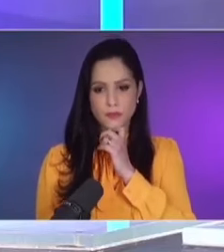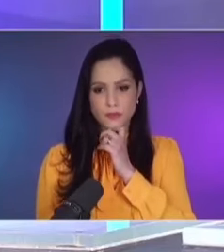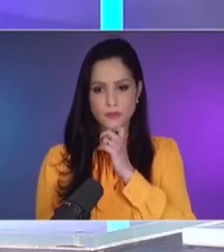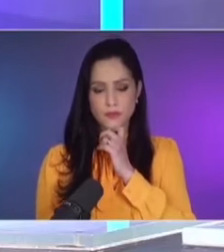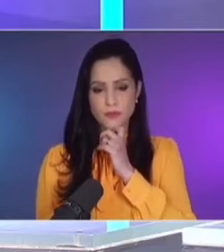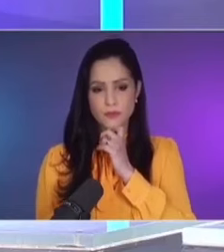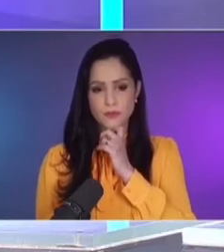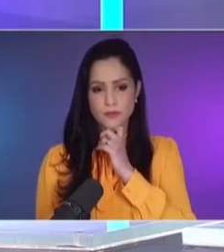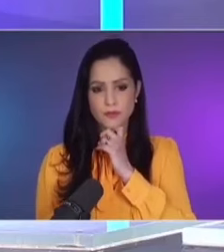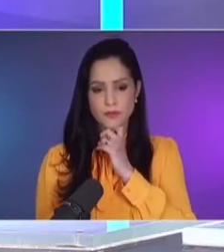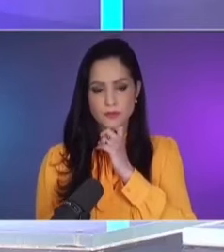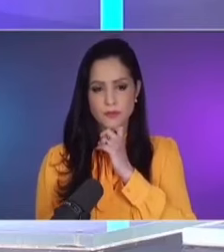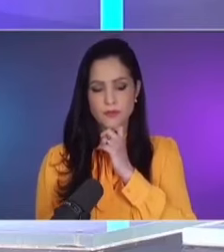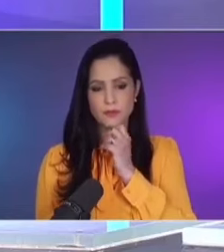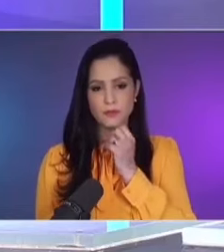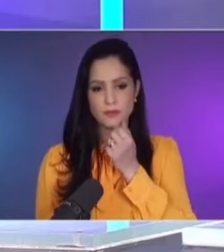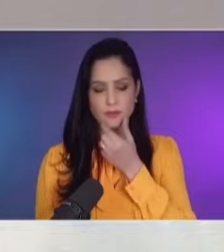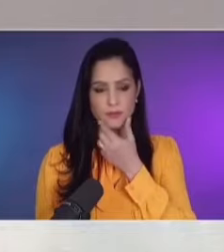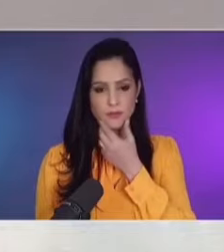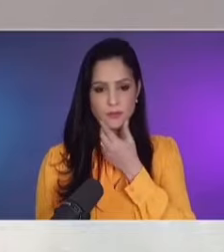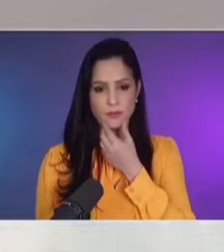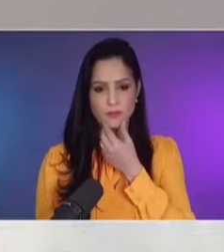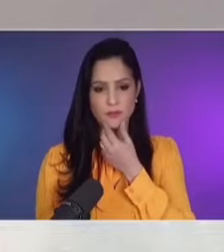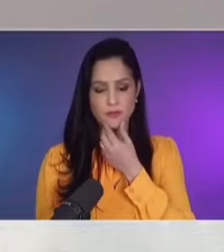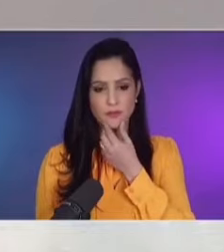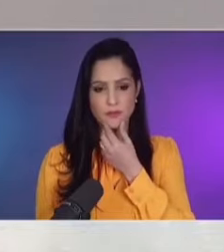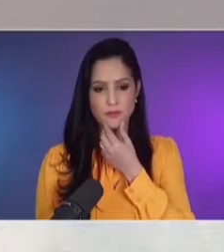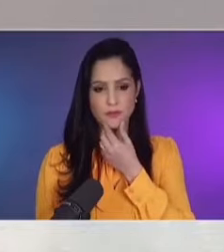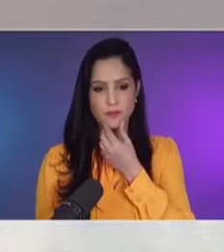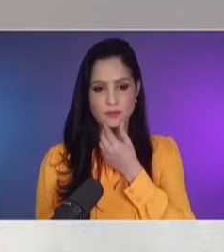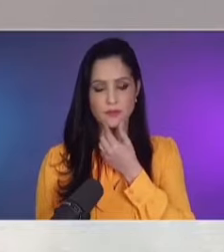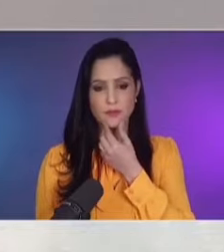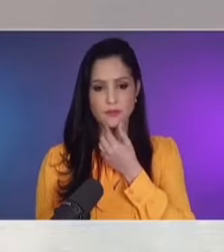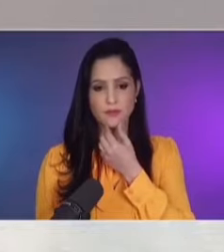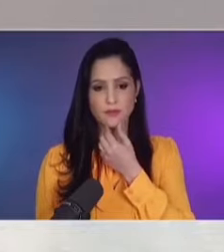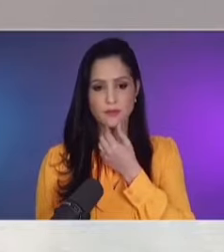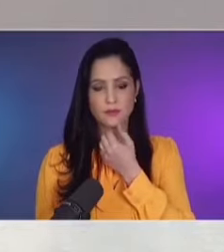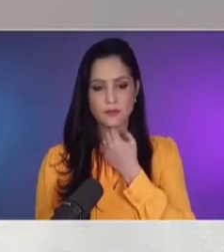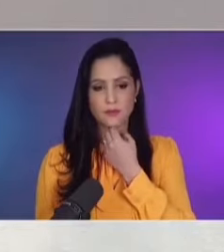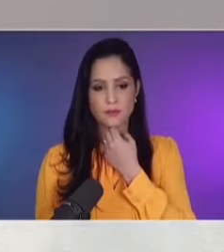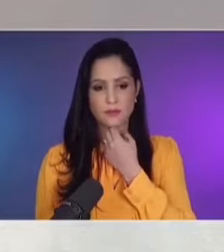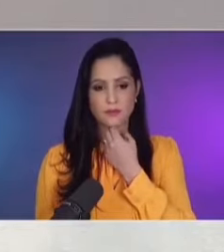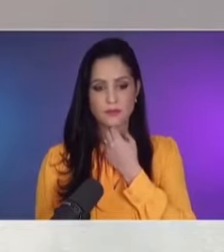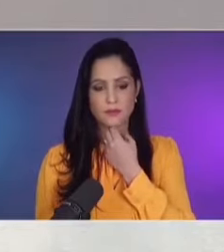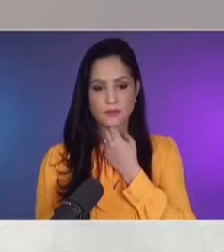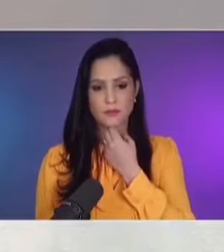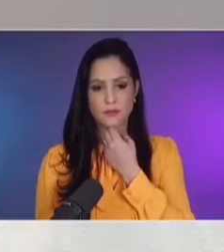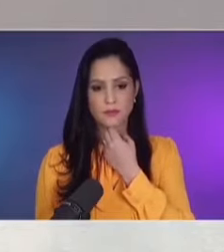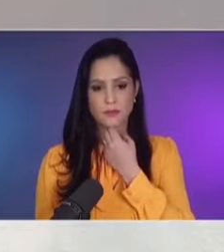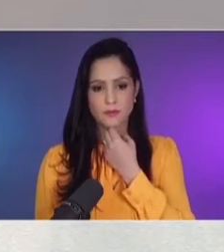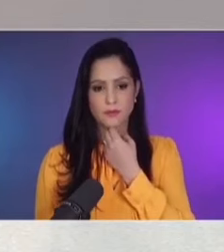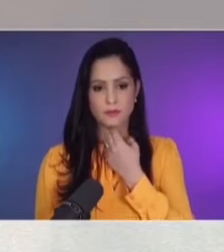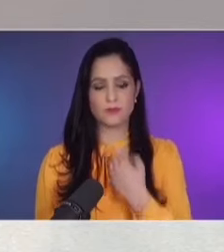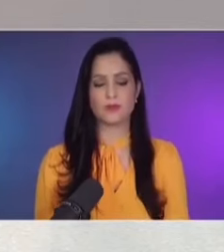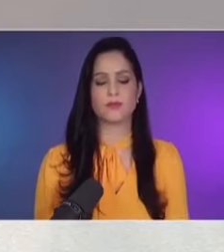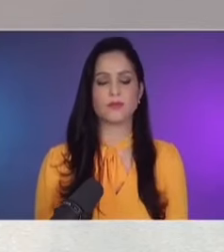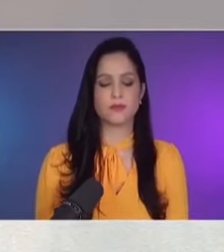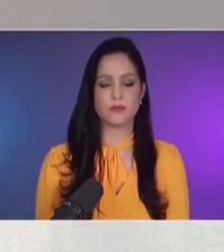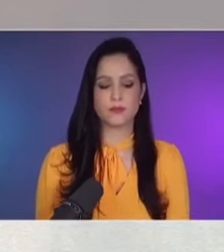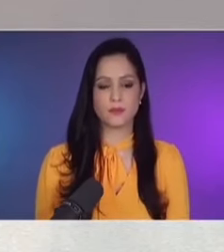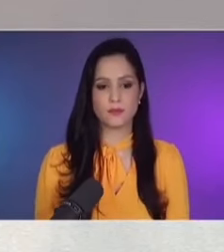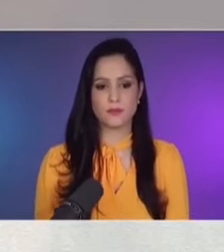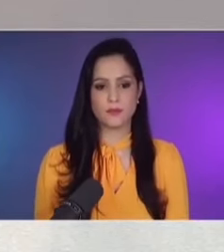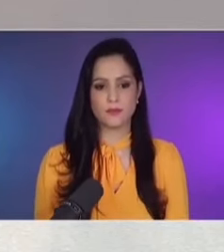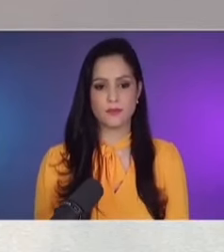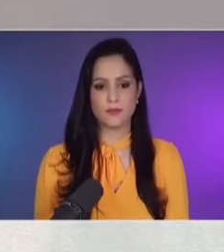congreso y que se haga la corrección de lugar en qué está Qué se ha hecho se hizo algún párrafo se redactó se ha supervisado por el consejo porque ustedes están trabajando todos